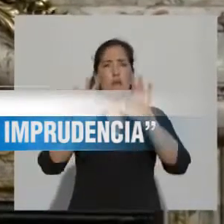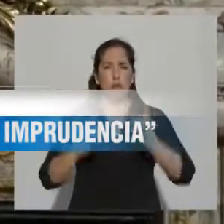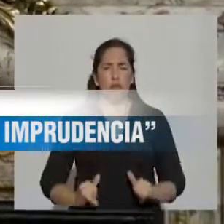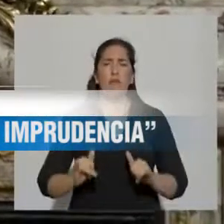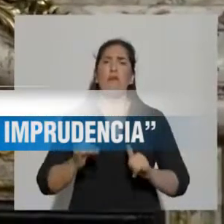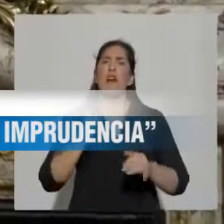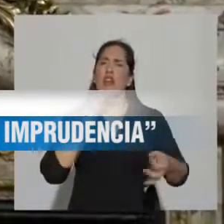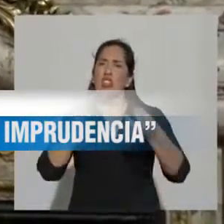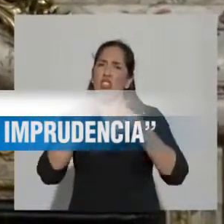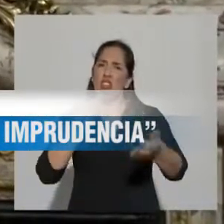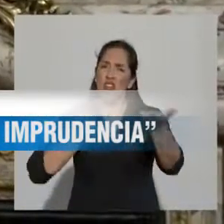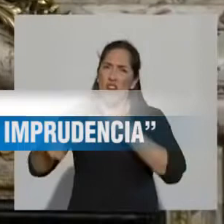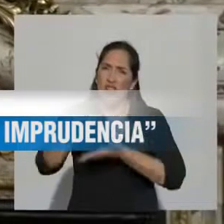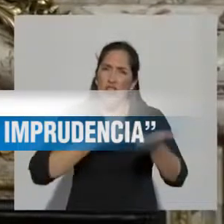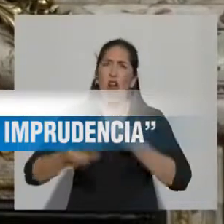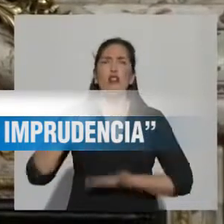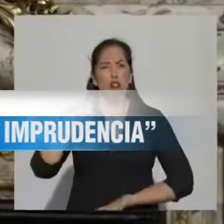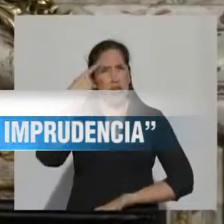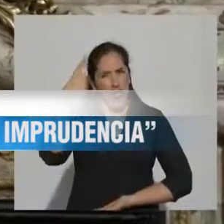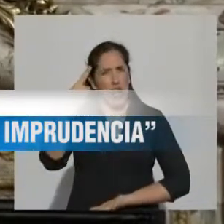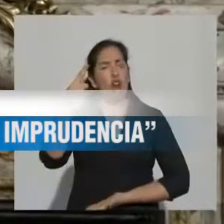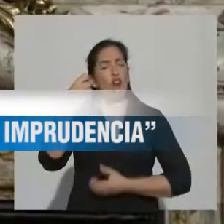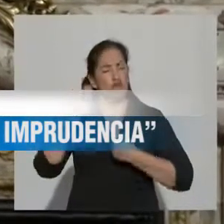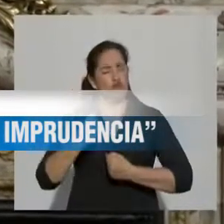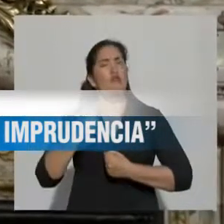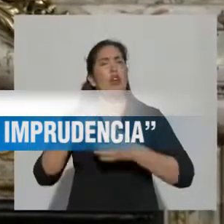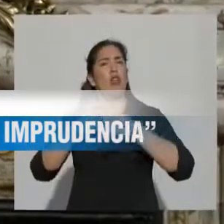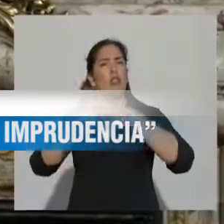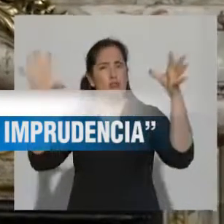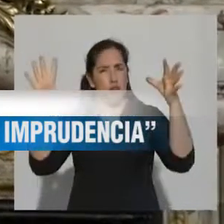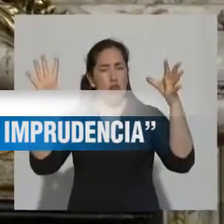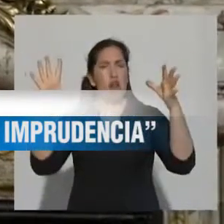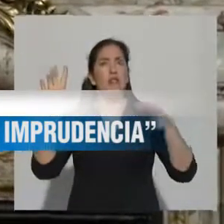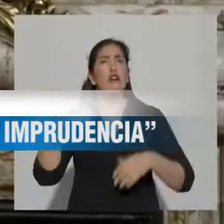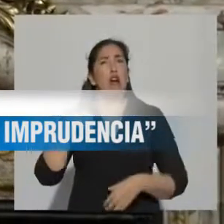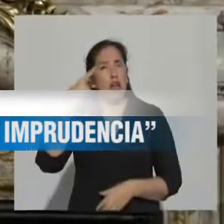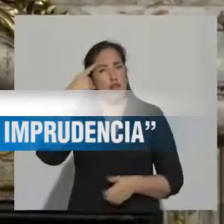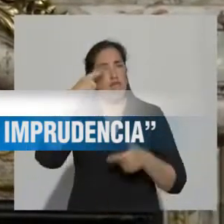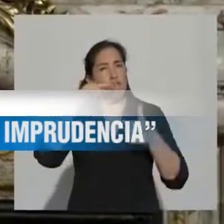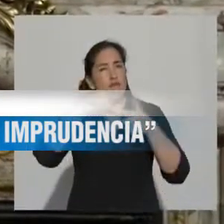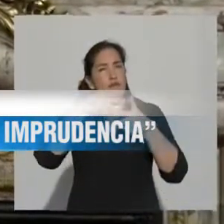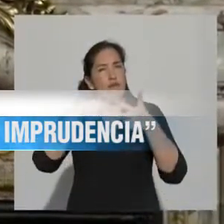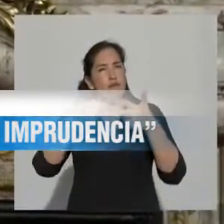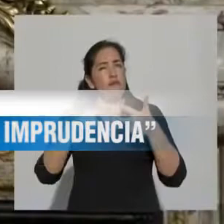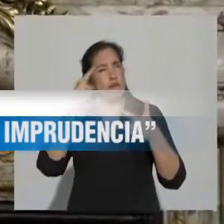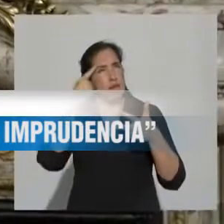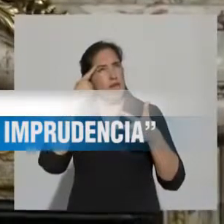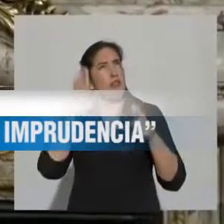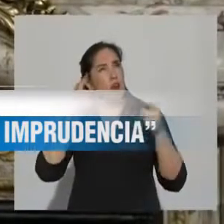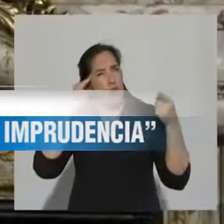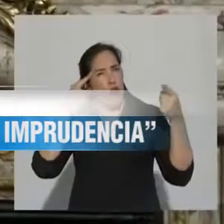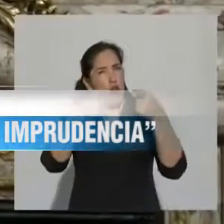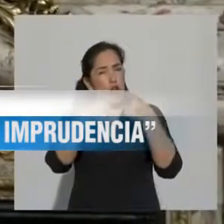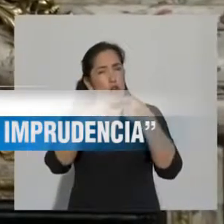candidatos seguros, a lo mejor tres. El tema es que nosotros nos podamos arreglar para compulsar con el PRO después en una interna abierta a ver quién va a